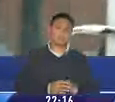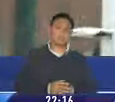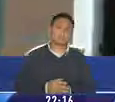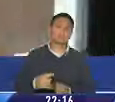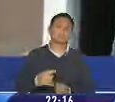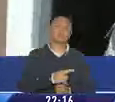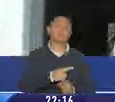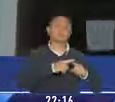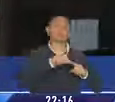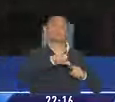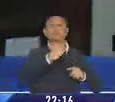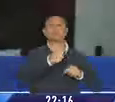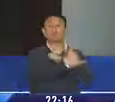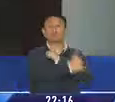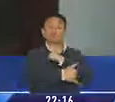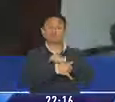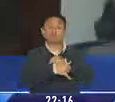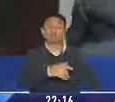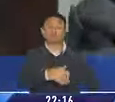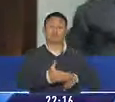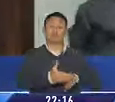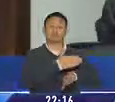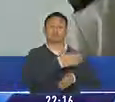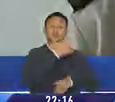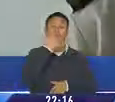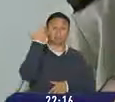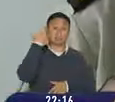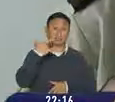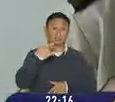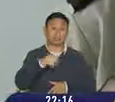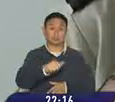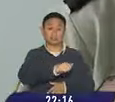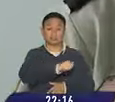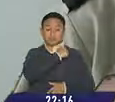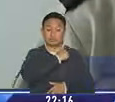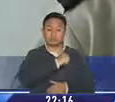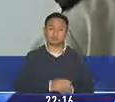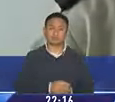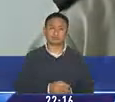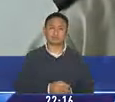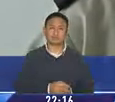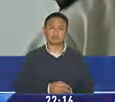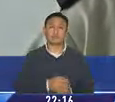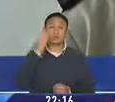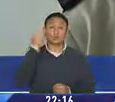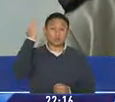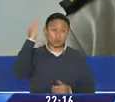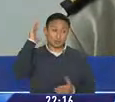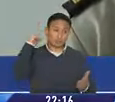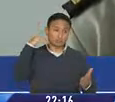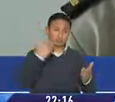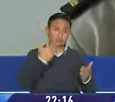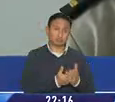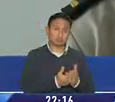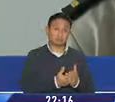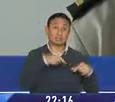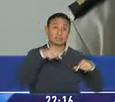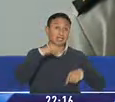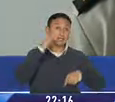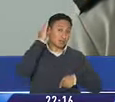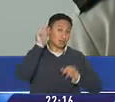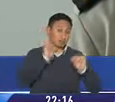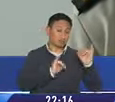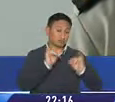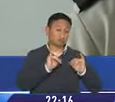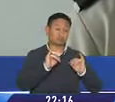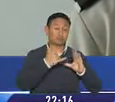de un extranjero secuestrado hace 5 días en Manta. La persona había venido desde Tulcán a conocer a una chica que se había conocido por medio